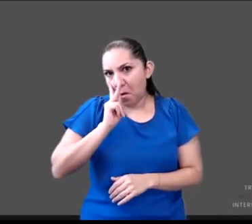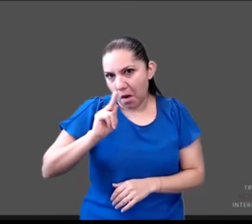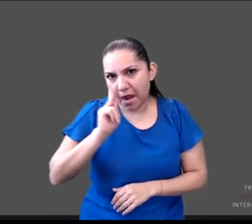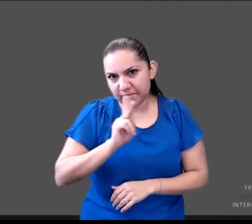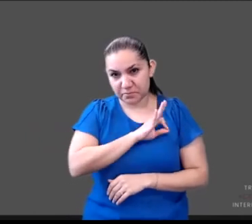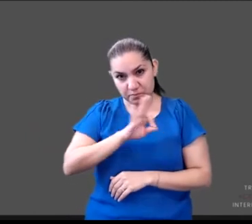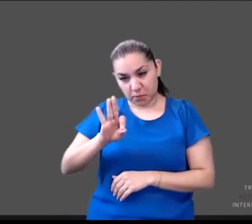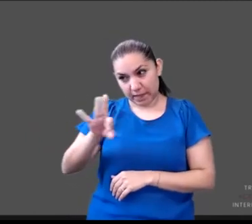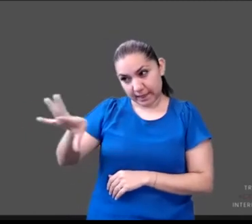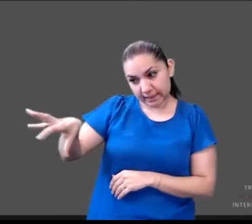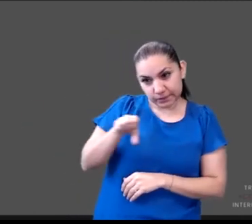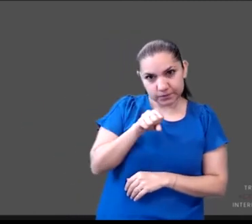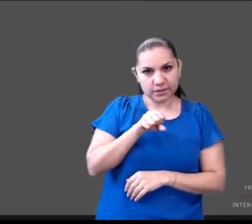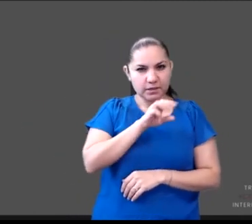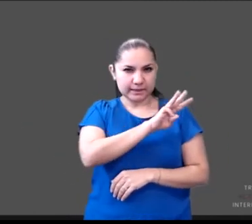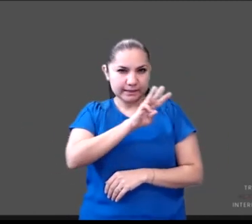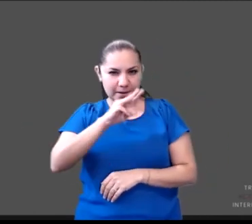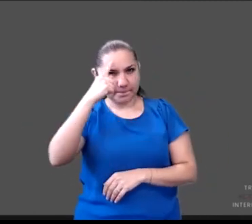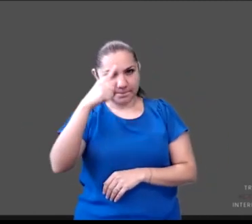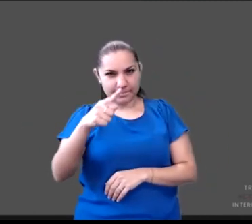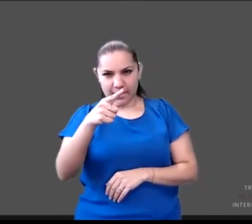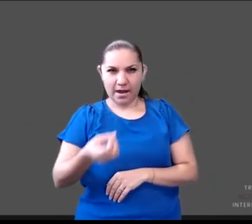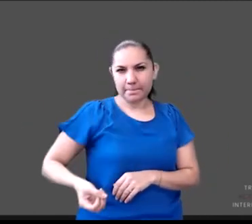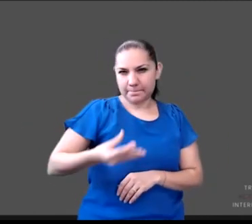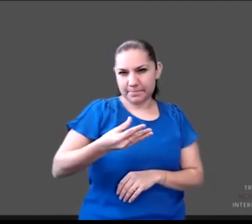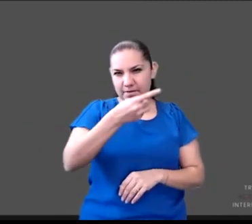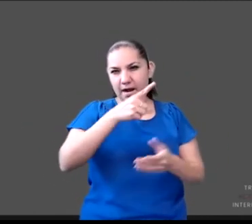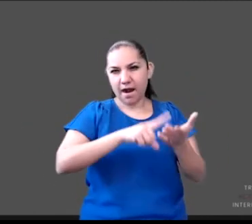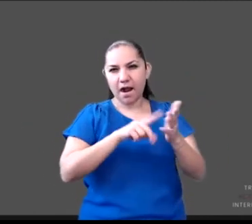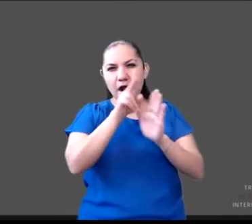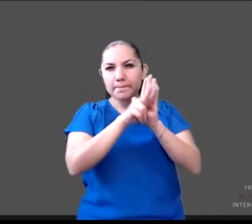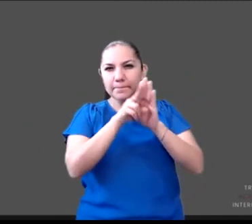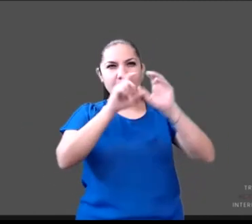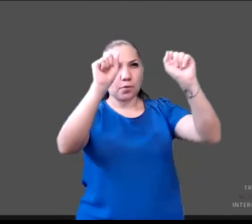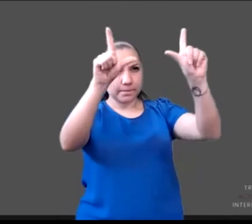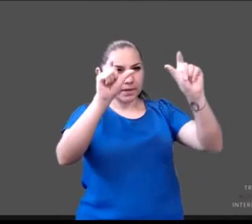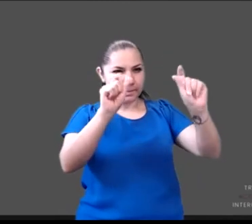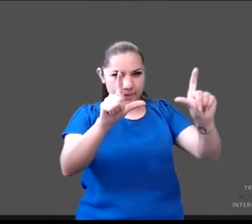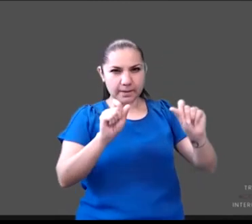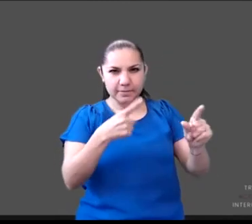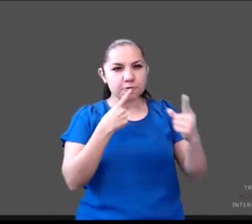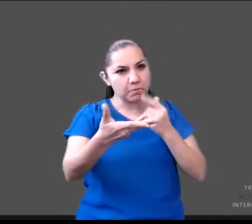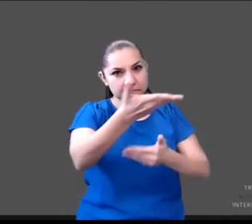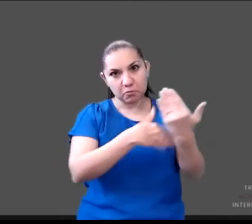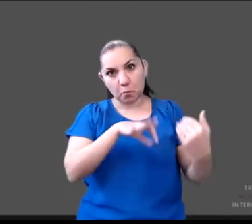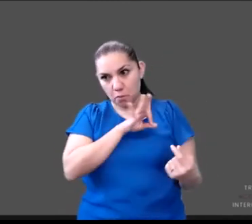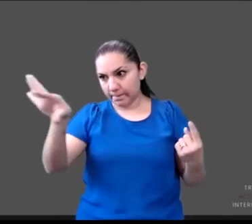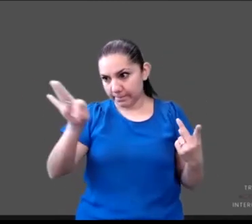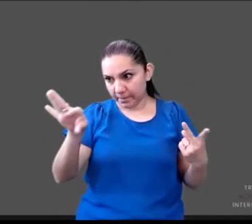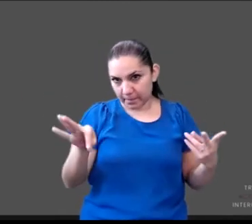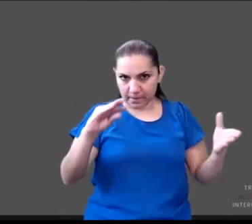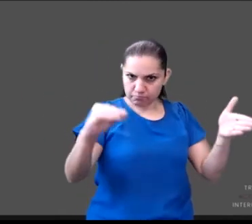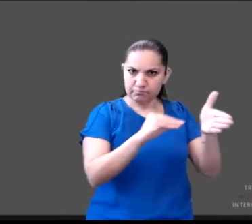links y ponerlos en el mismo repositorio para que se puedan también conocer. La segunda, bueno, nos